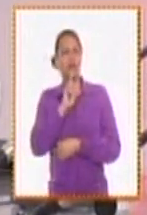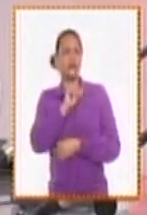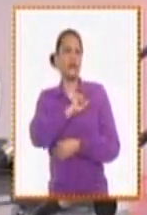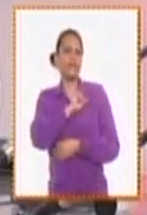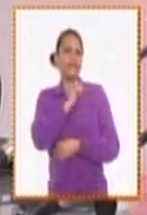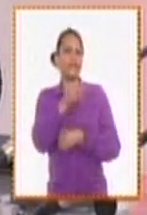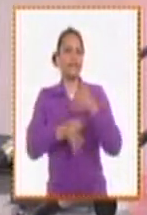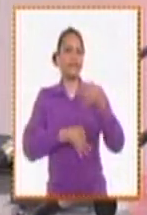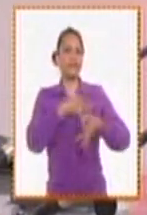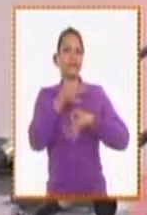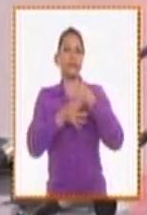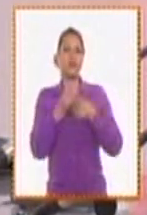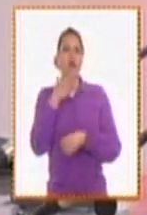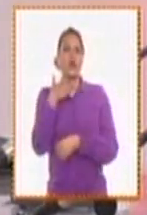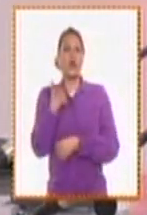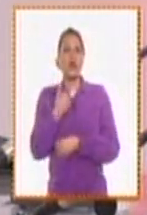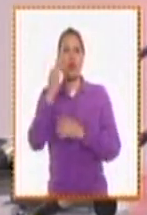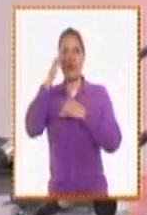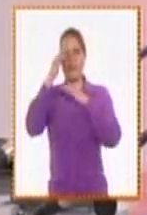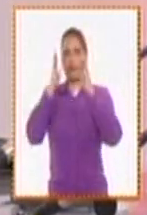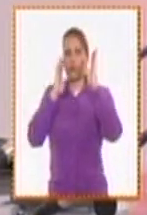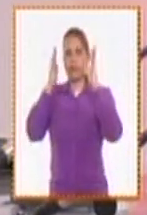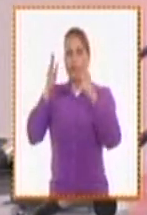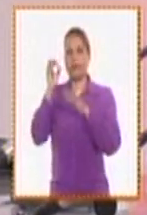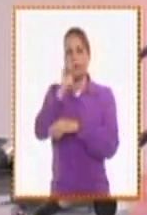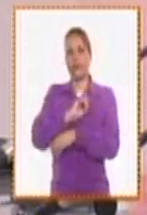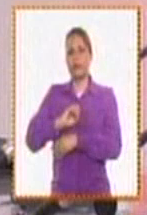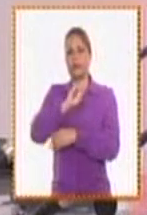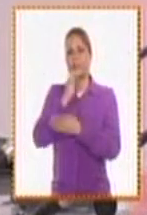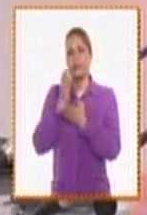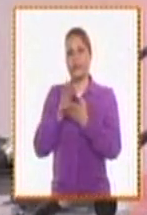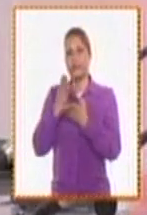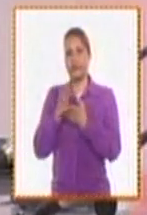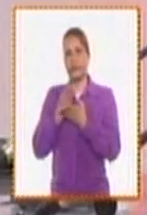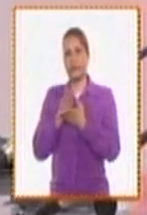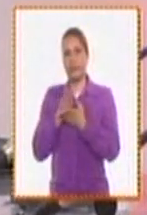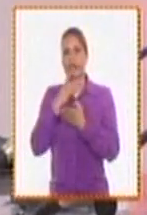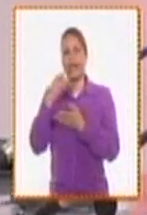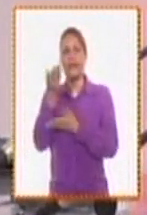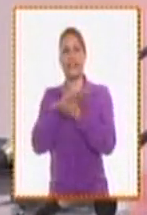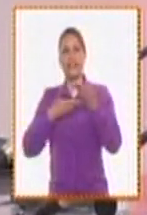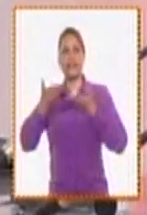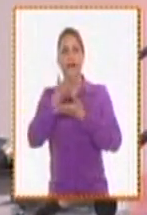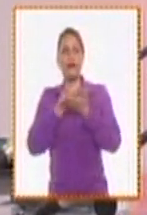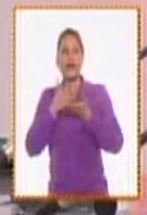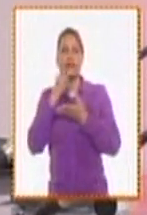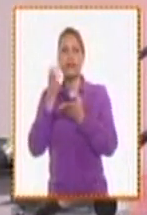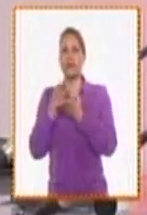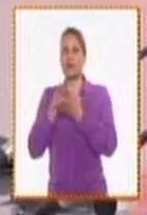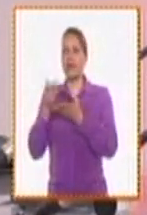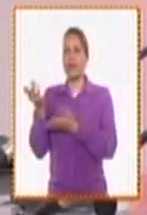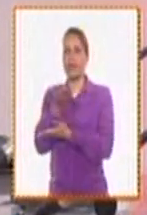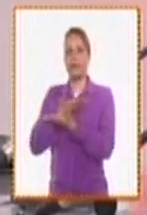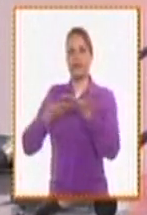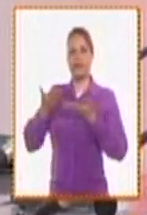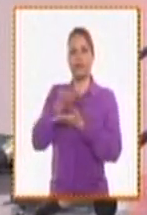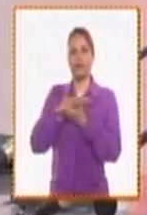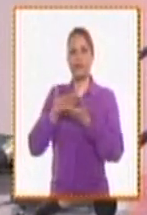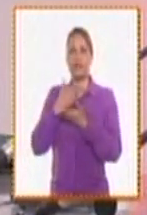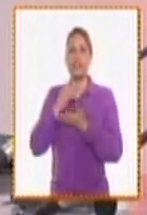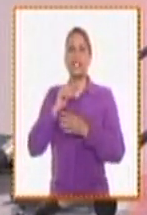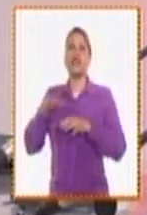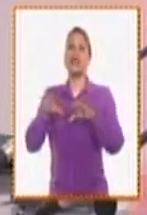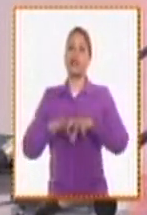de cómo se está enfocando hoy en nuestras organizaciones estudiantiles y juveniles ese debate, ese análisis de esta situación